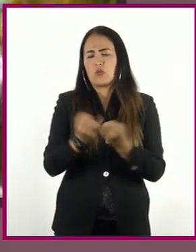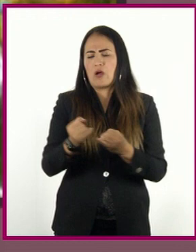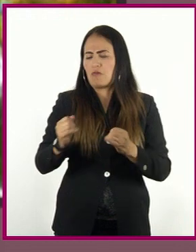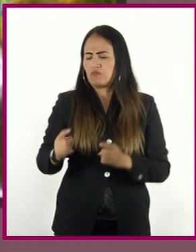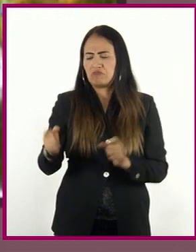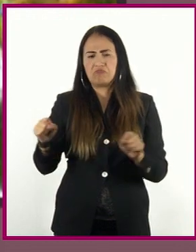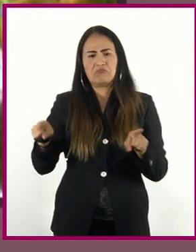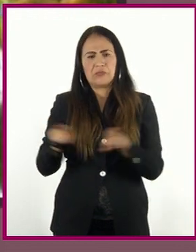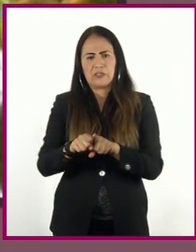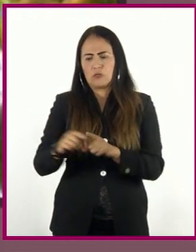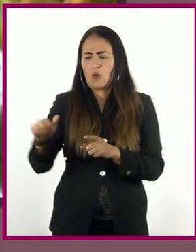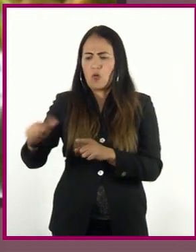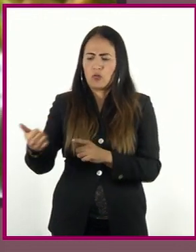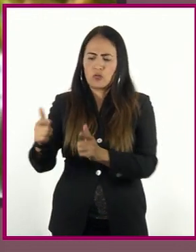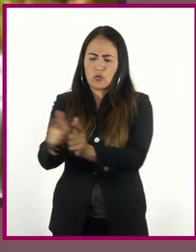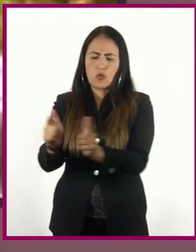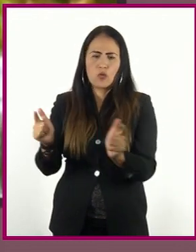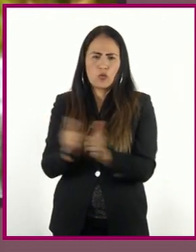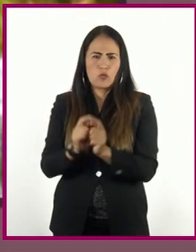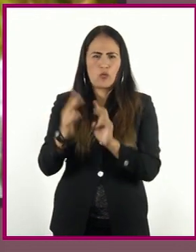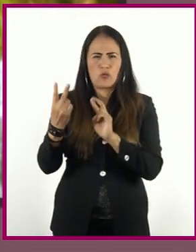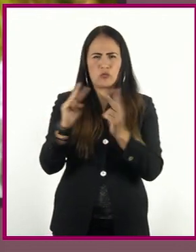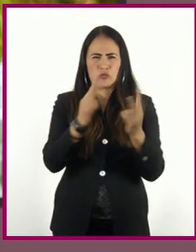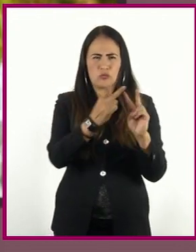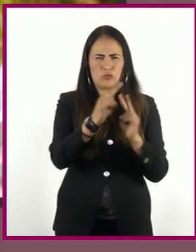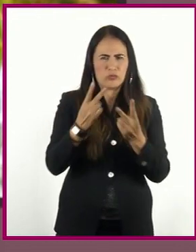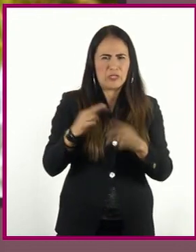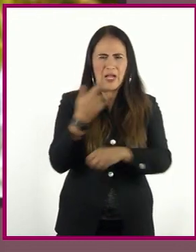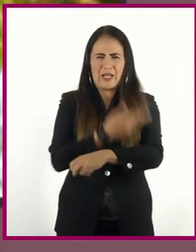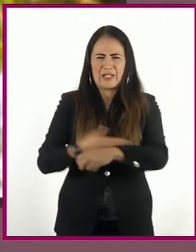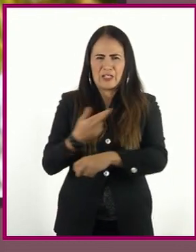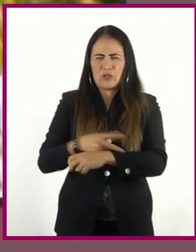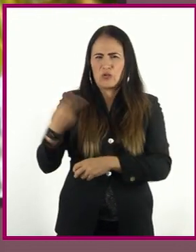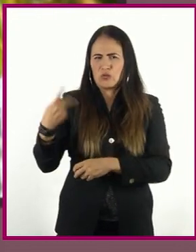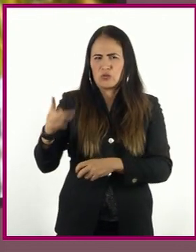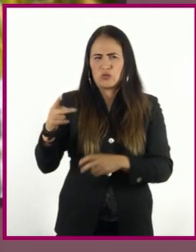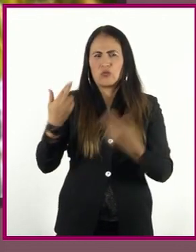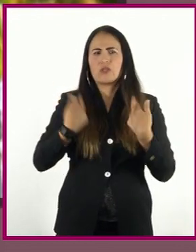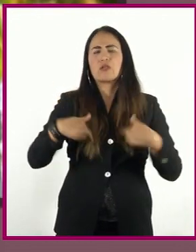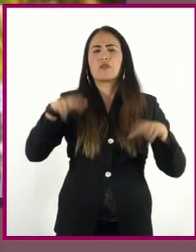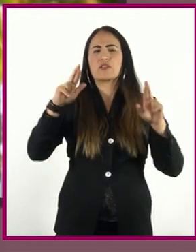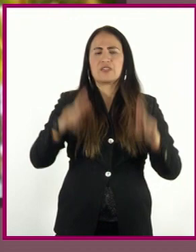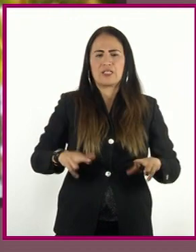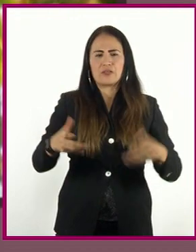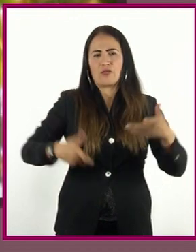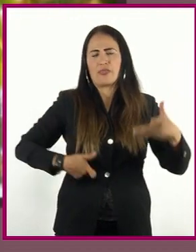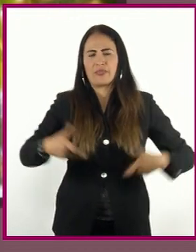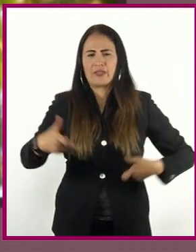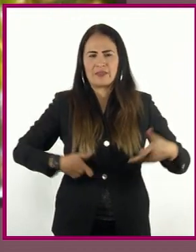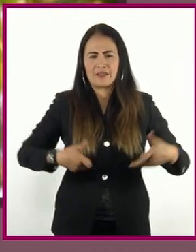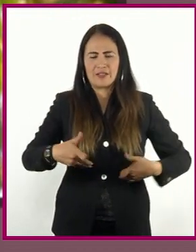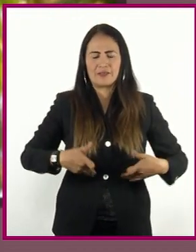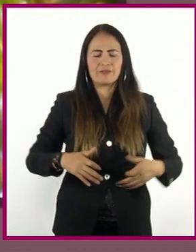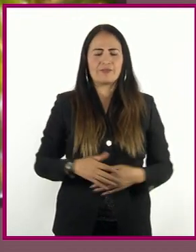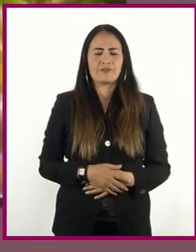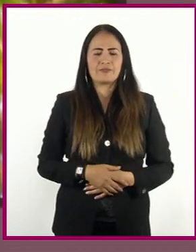hacen un grupo de vecinos que organiza la que se hace la representación, la teatral.